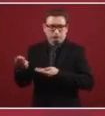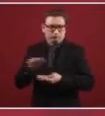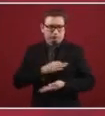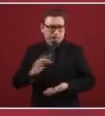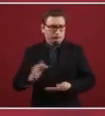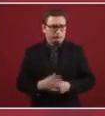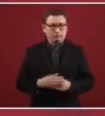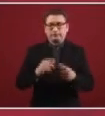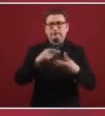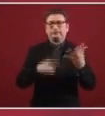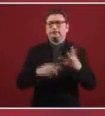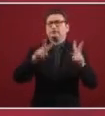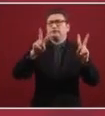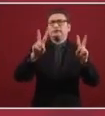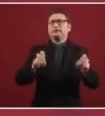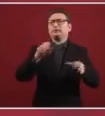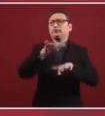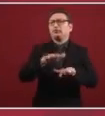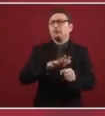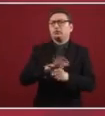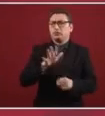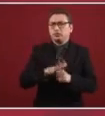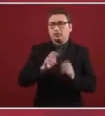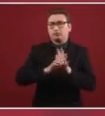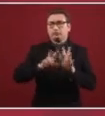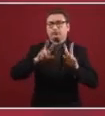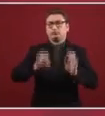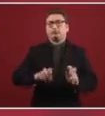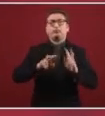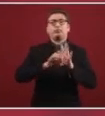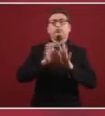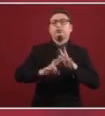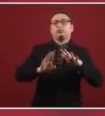en temas de migración,